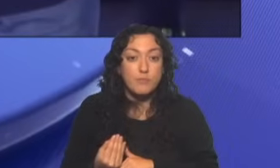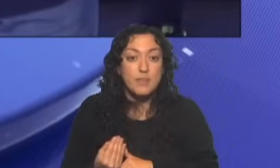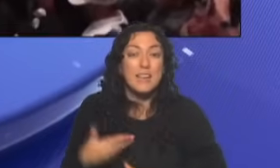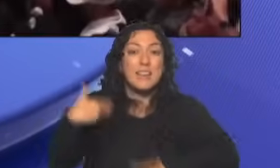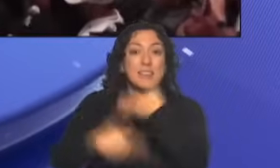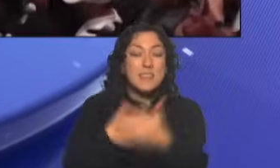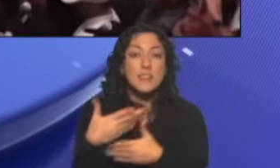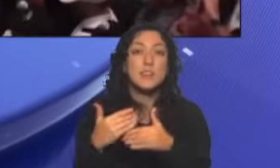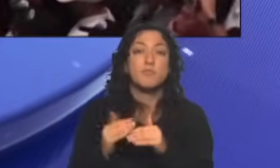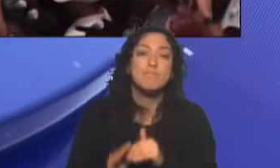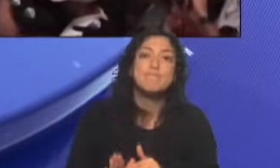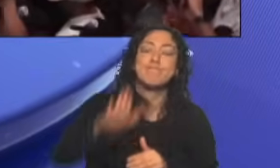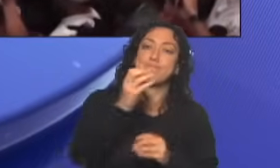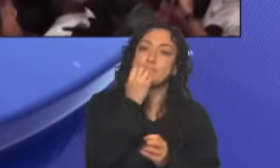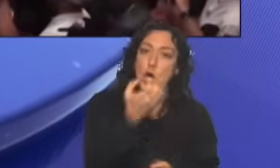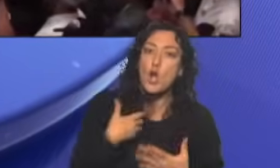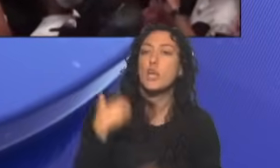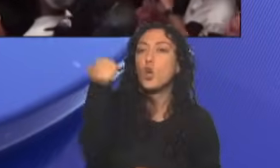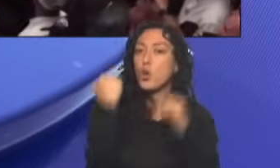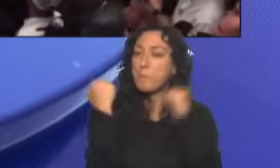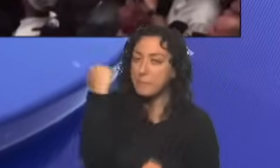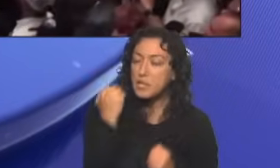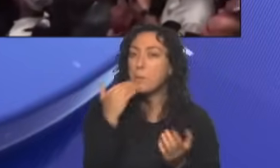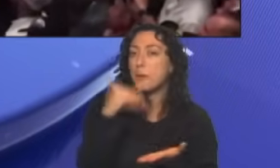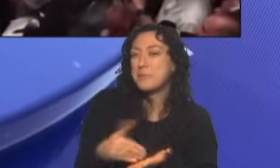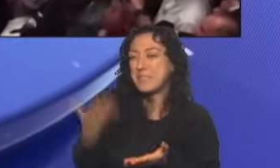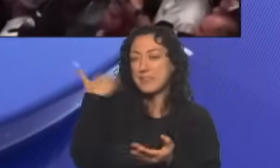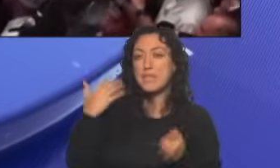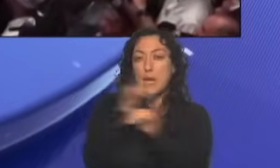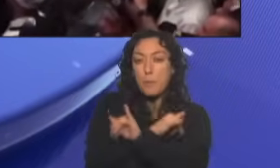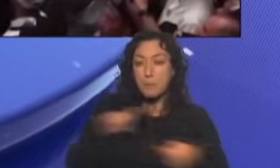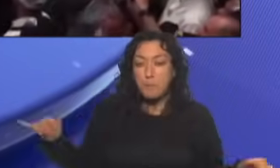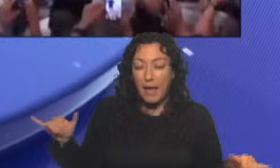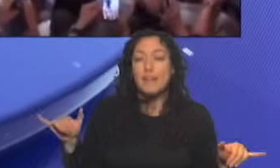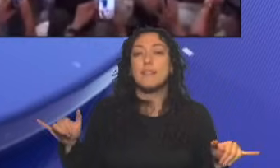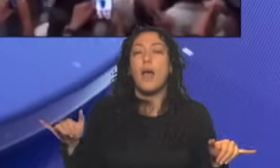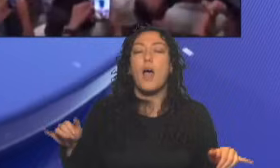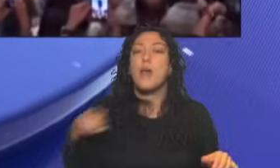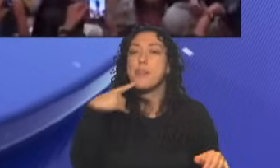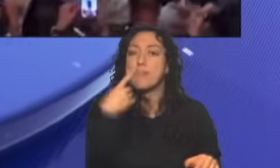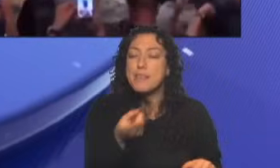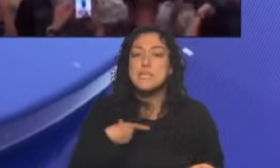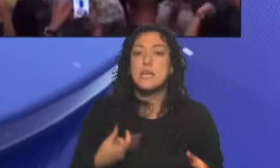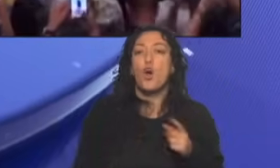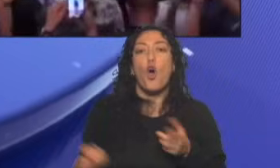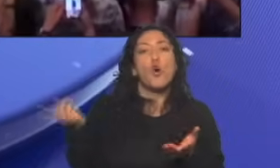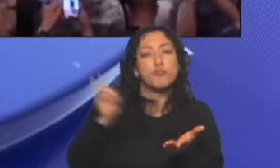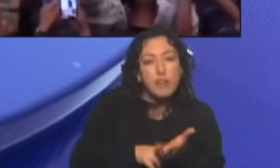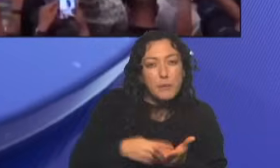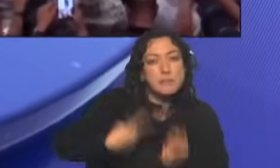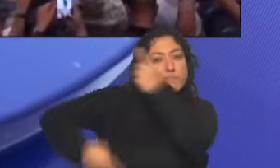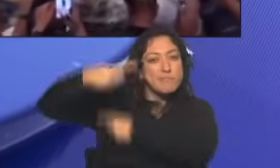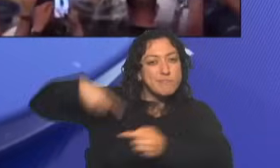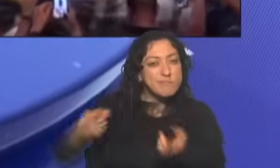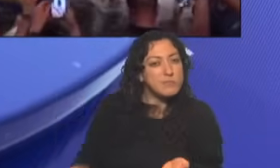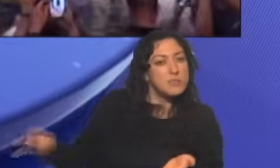crecimiento económico de la cual él había... Toda su campaña básicamente se planteó volvamos a hacer